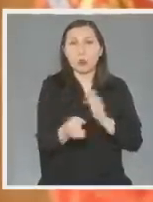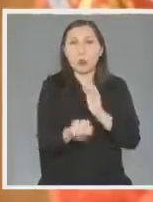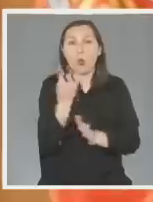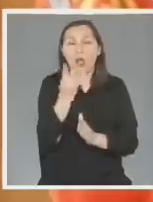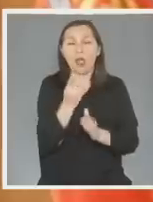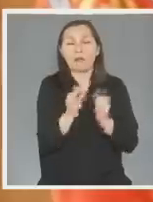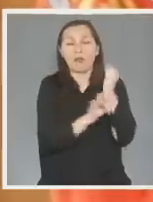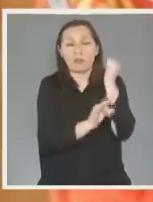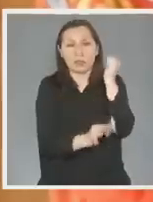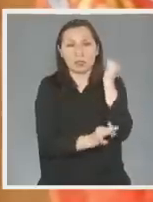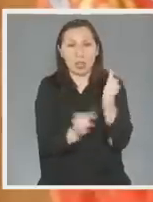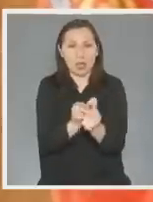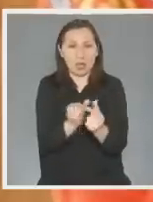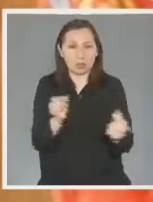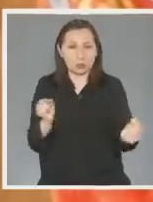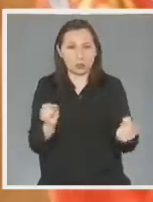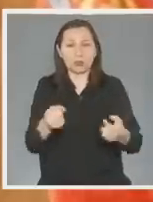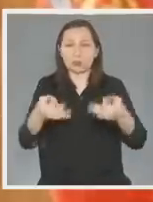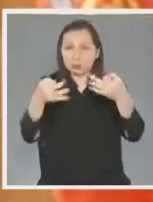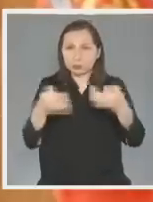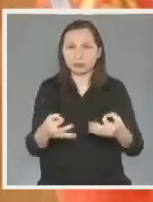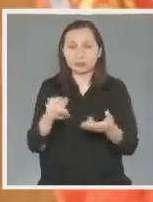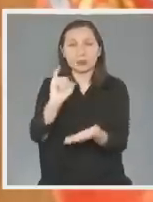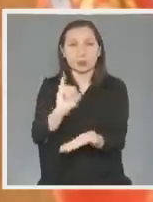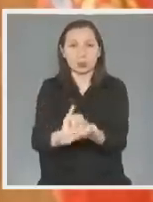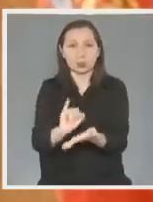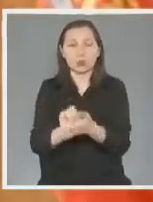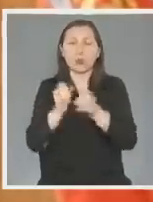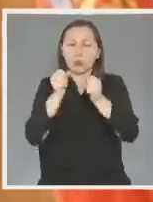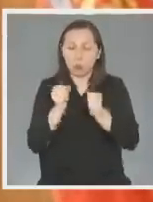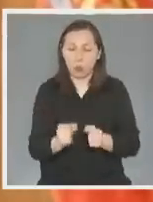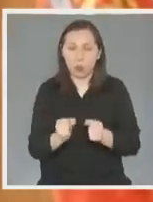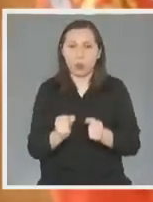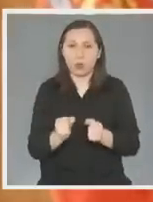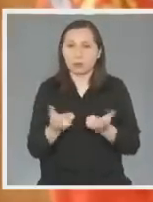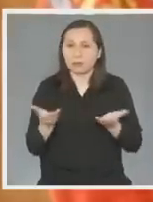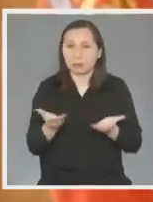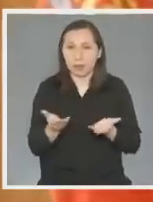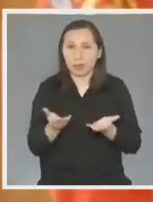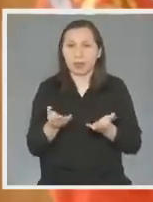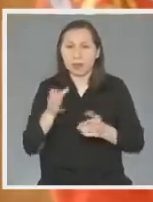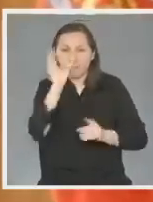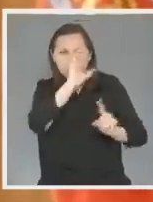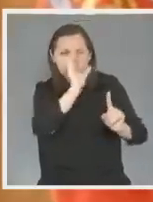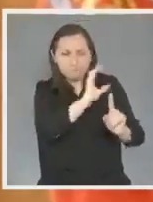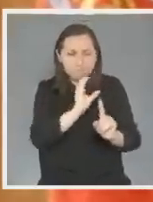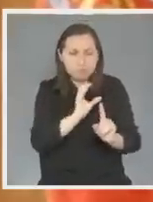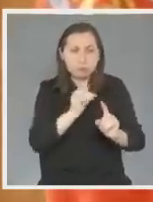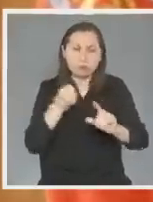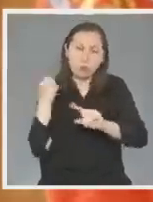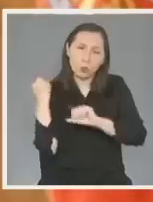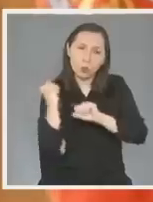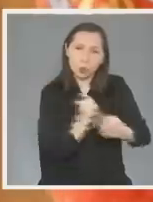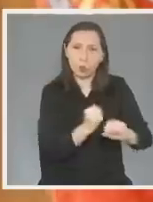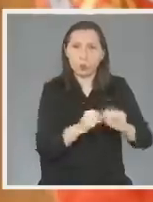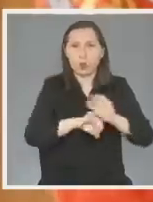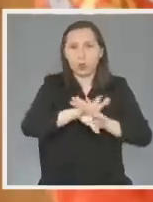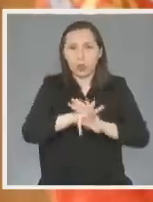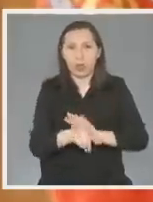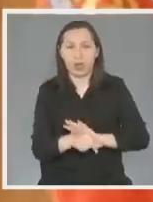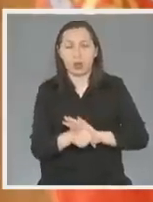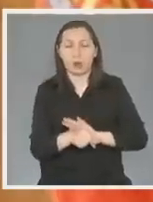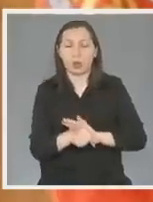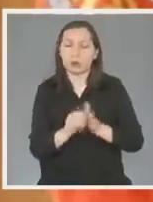fiscal nacional que garantice la institucionalidad para poder perseguir y combatir la